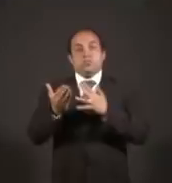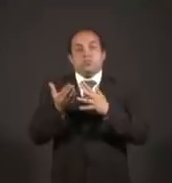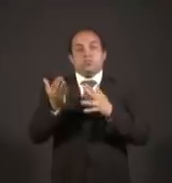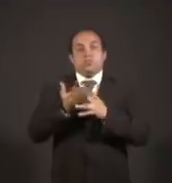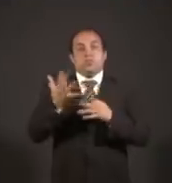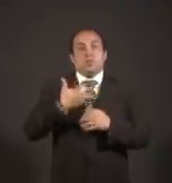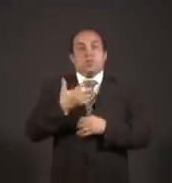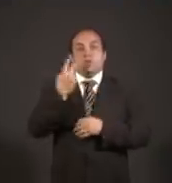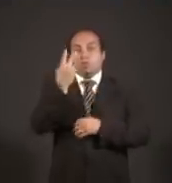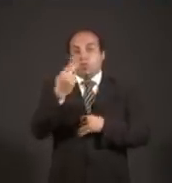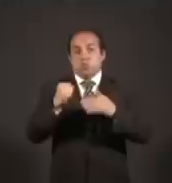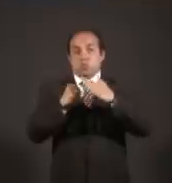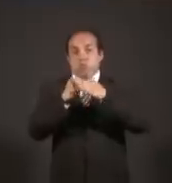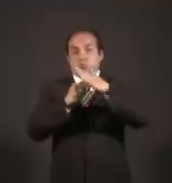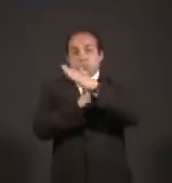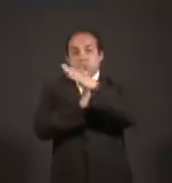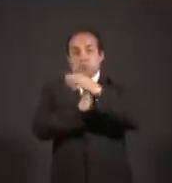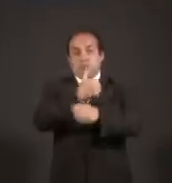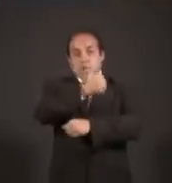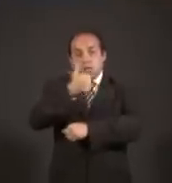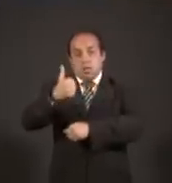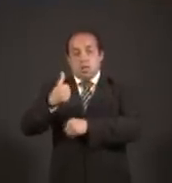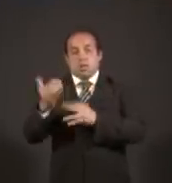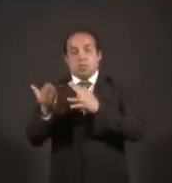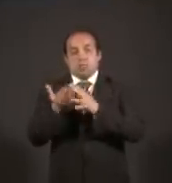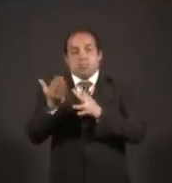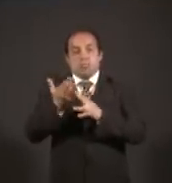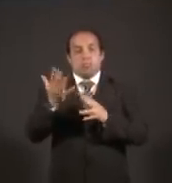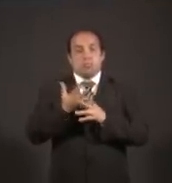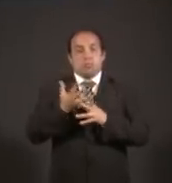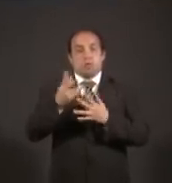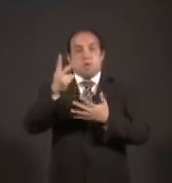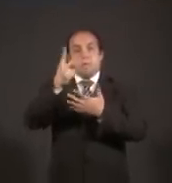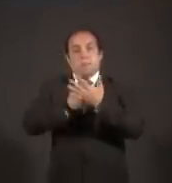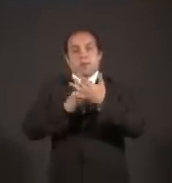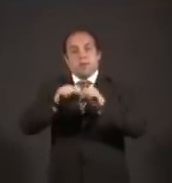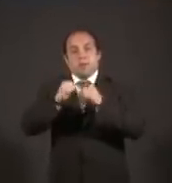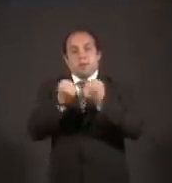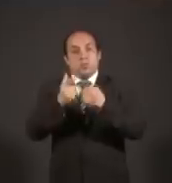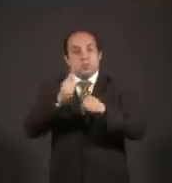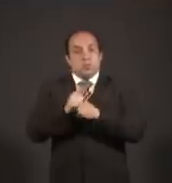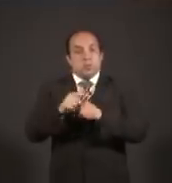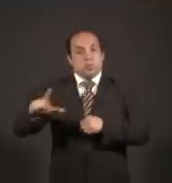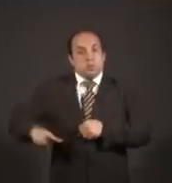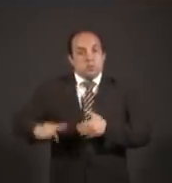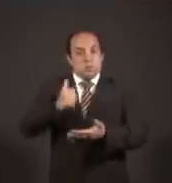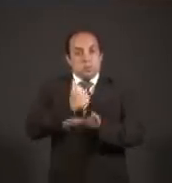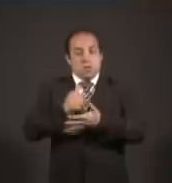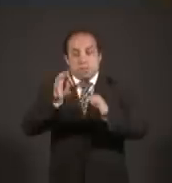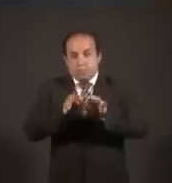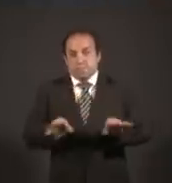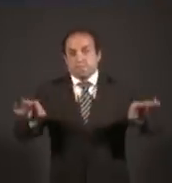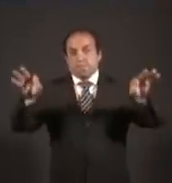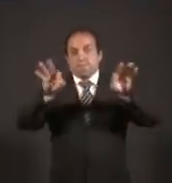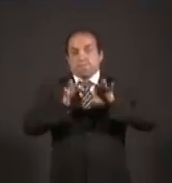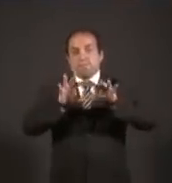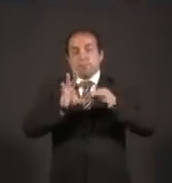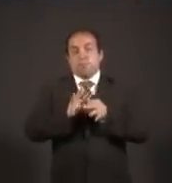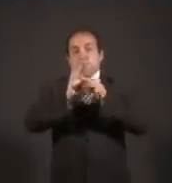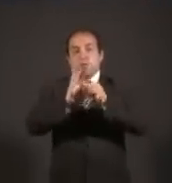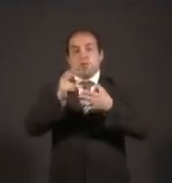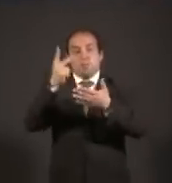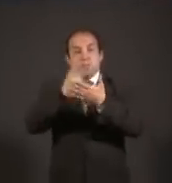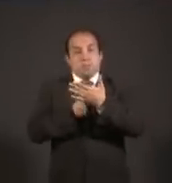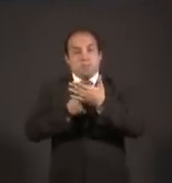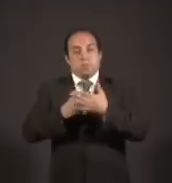estación, que es el programa social del gobierno de la ciudad, muy importante, asociado a un programa educativo, Puntos